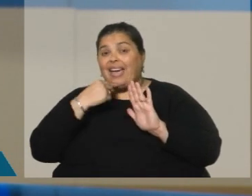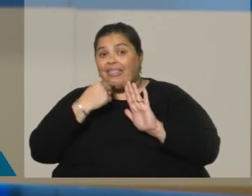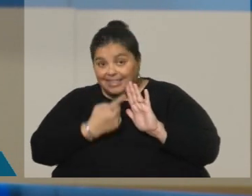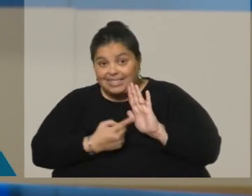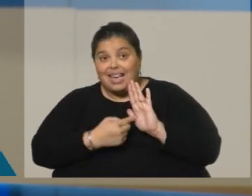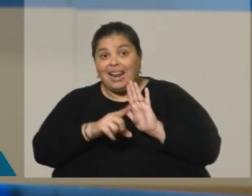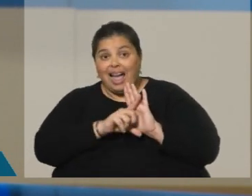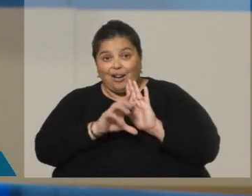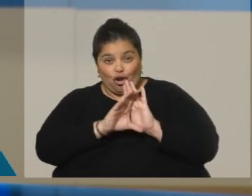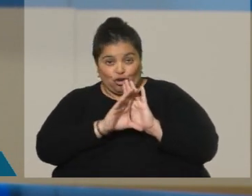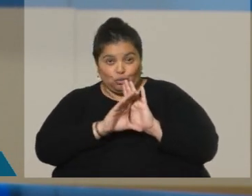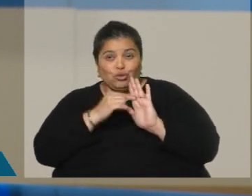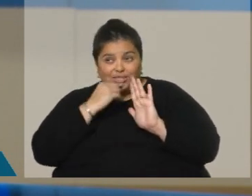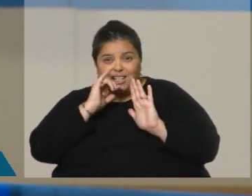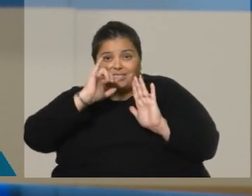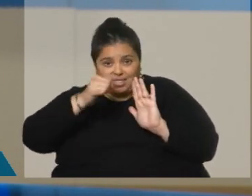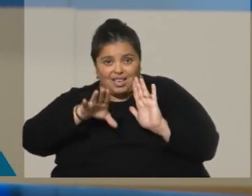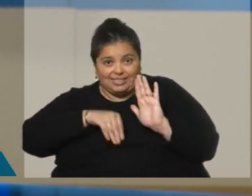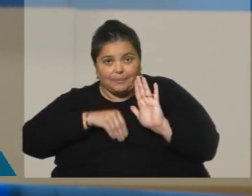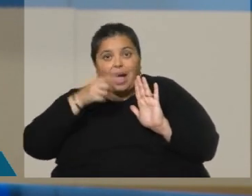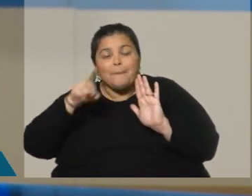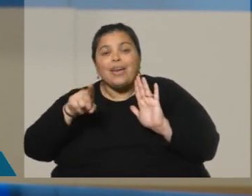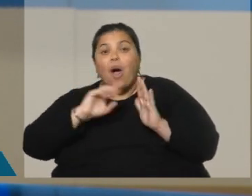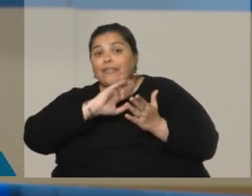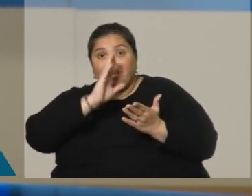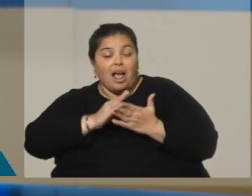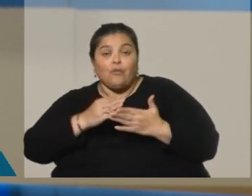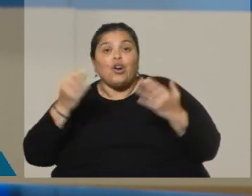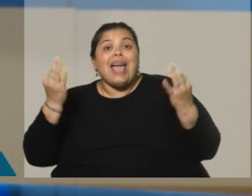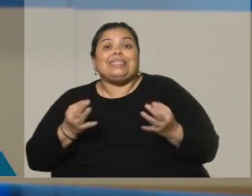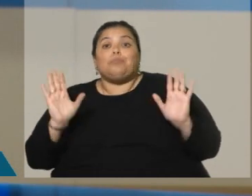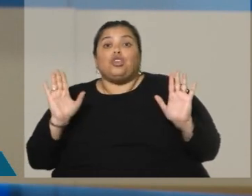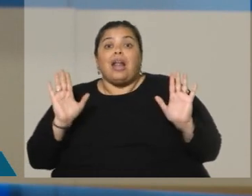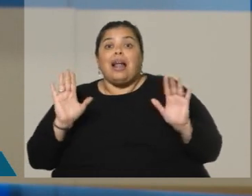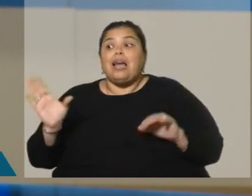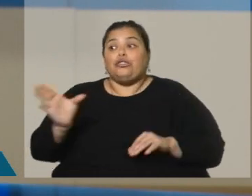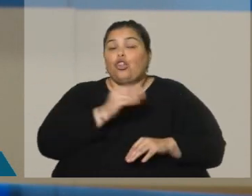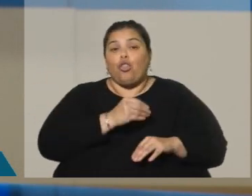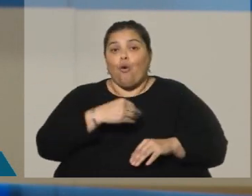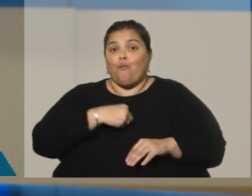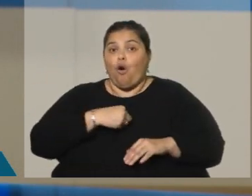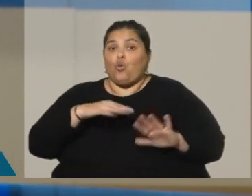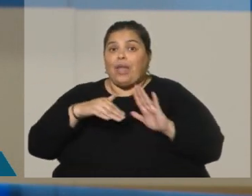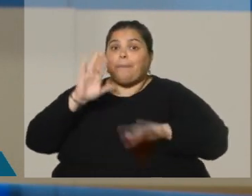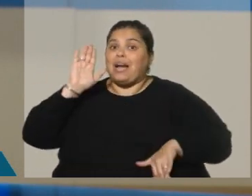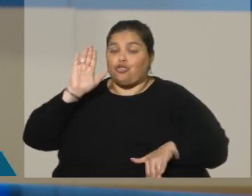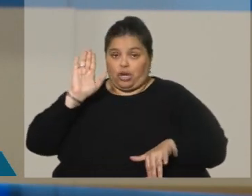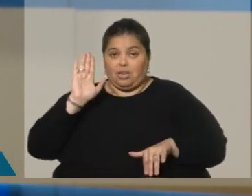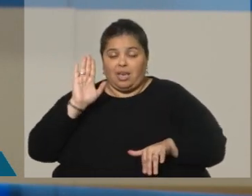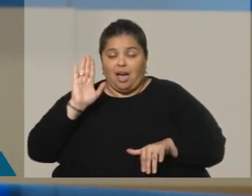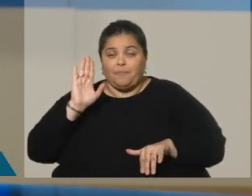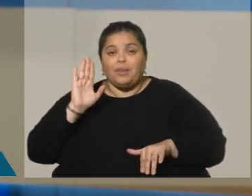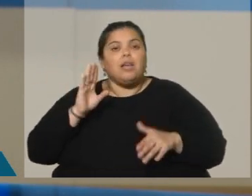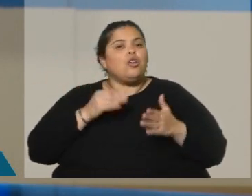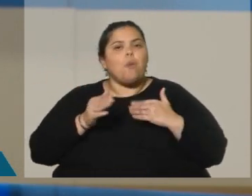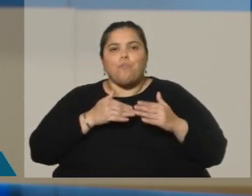En definitiva decepción que se transformaron en permanentes contaron con la voluntad mayoritaria independientemente de